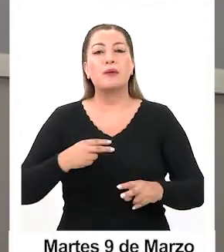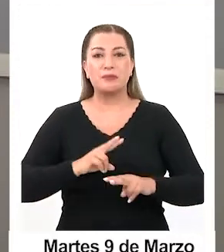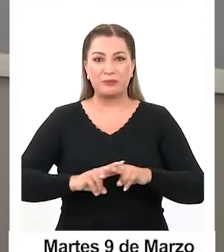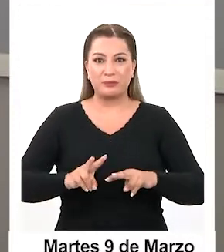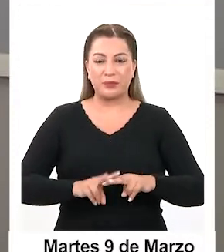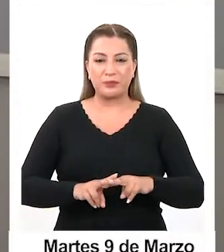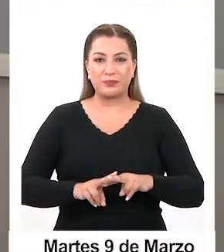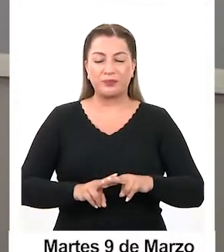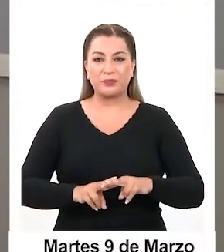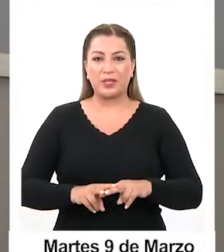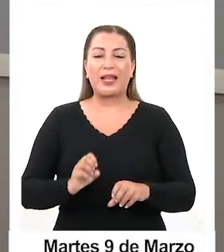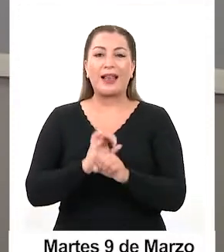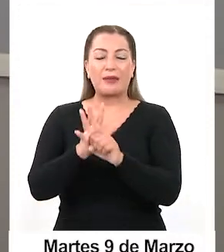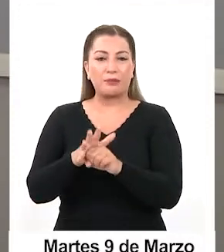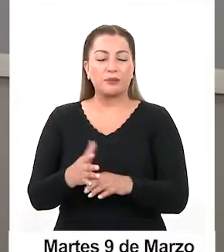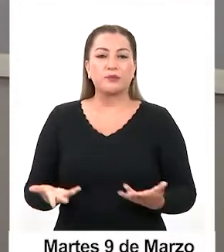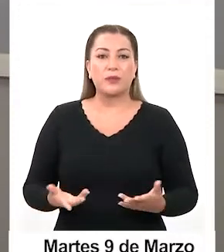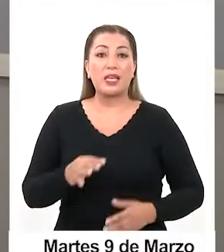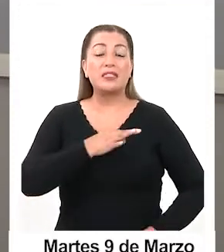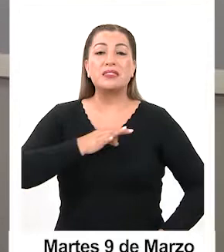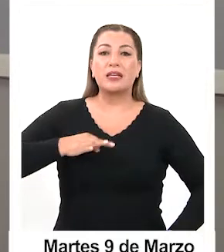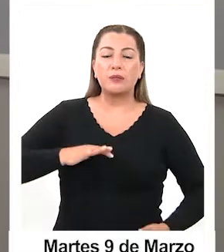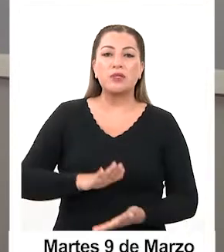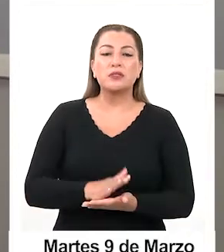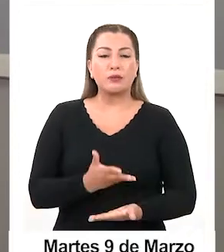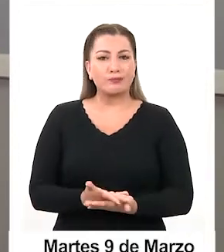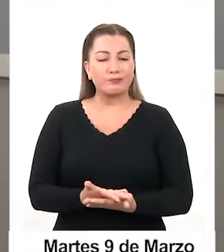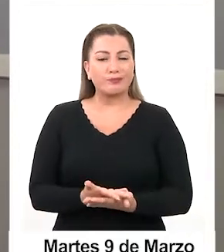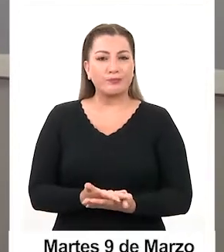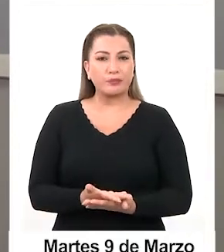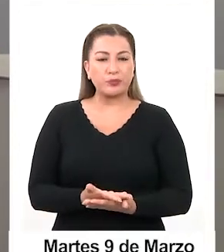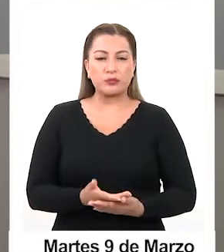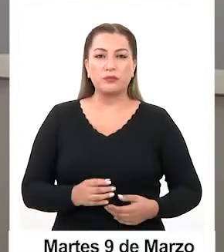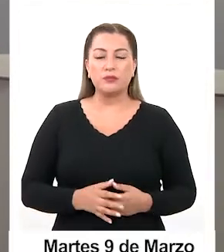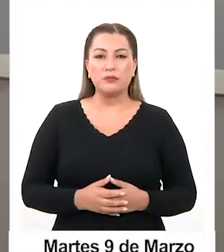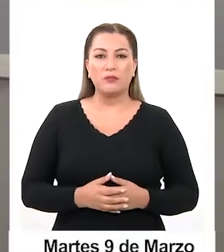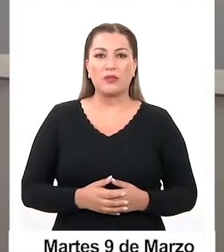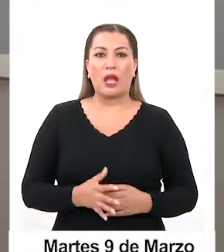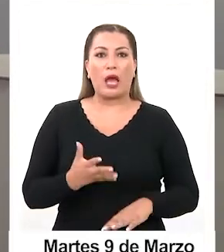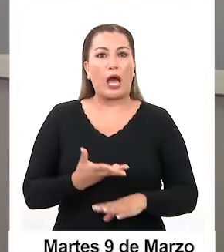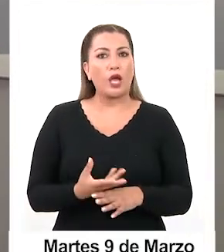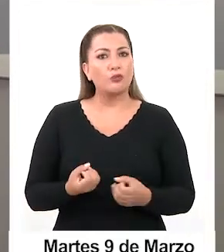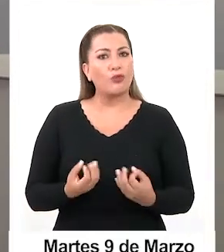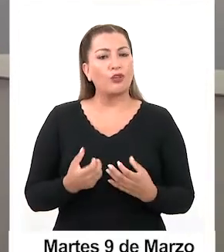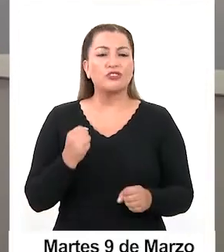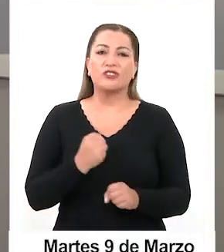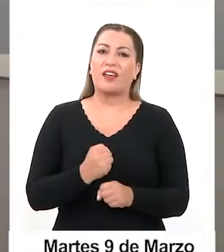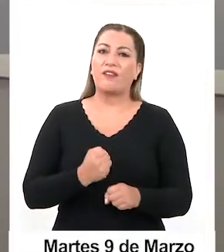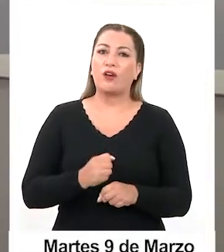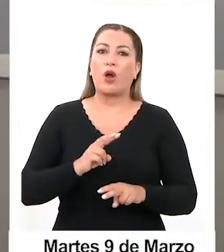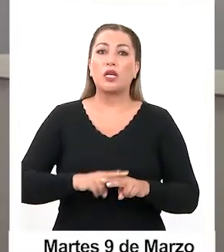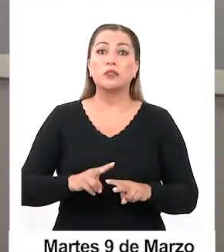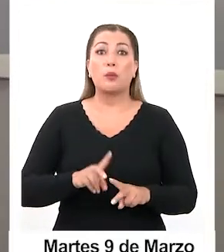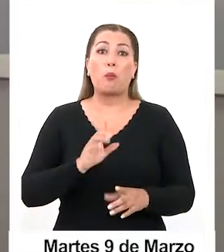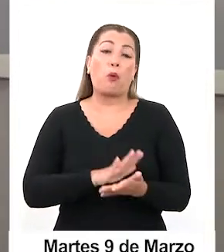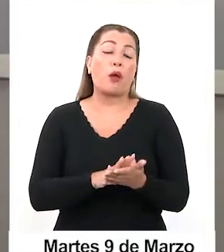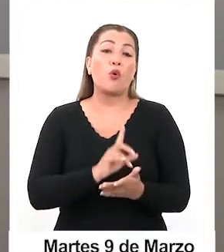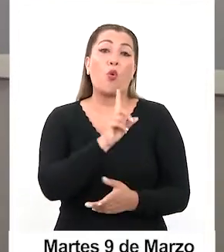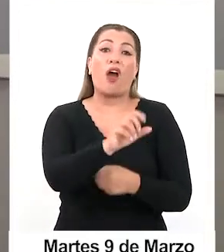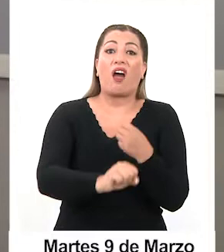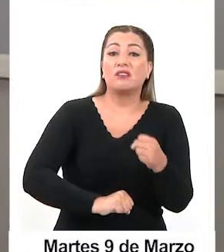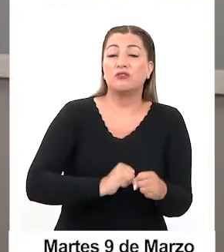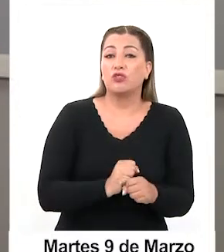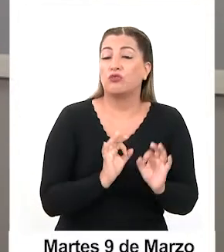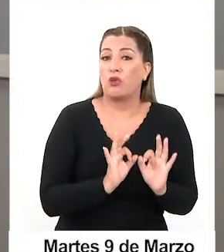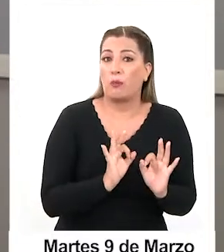ha pedido. Pero las Seremis de Salud tienen muchas labores que realizar durante años normales, y desde esa